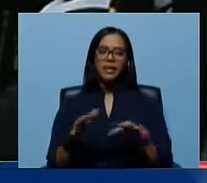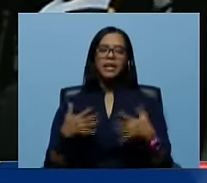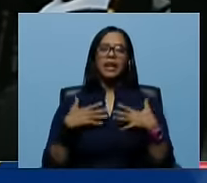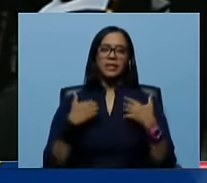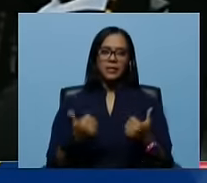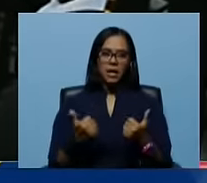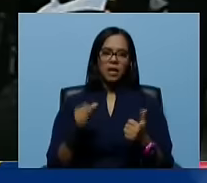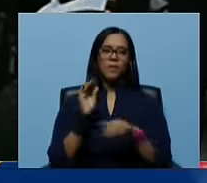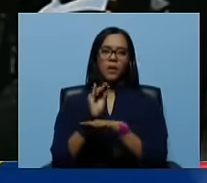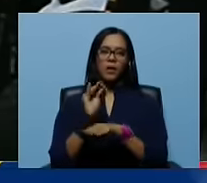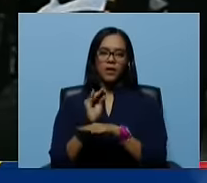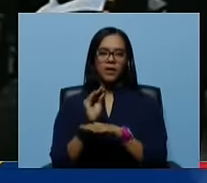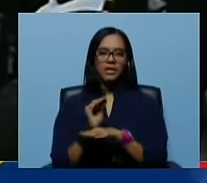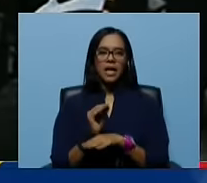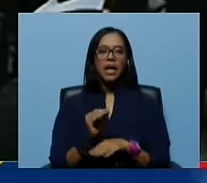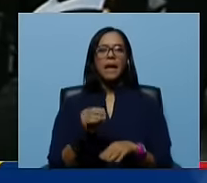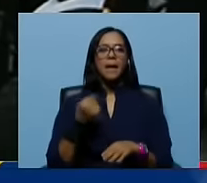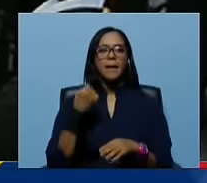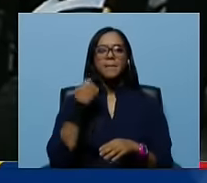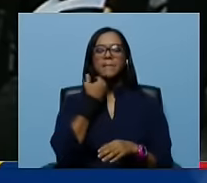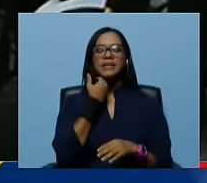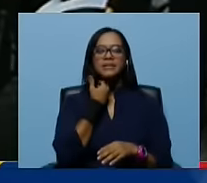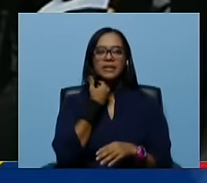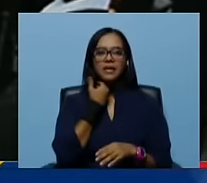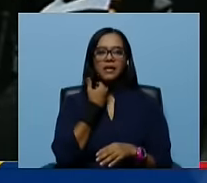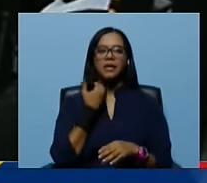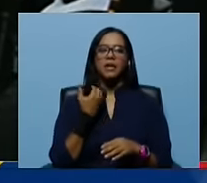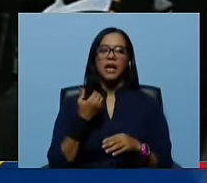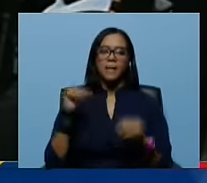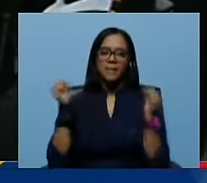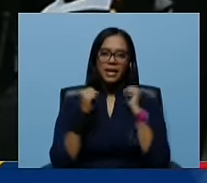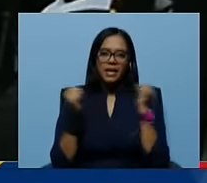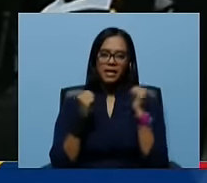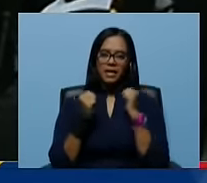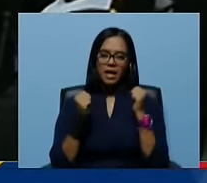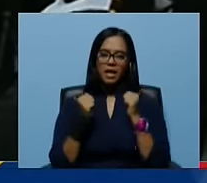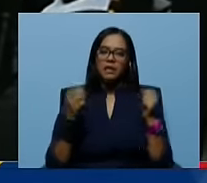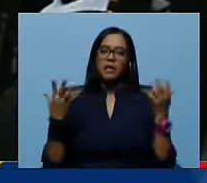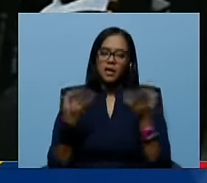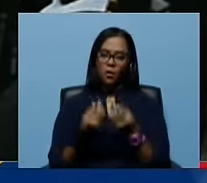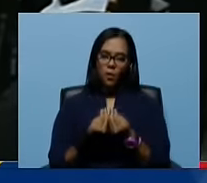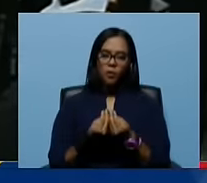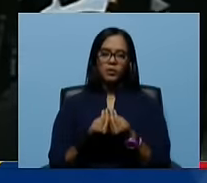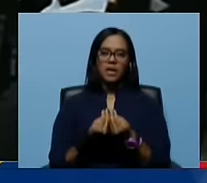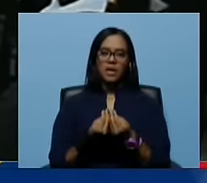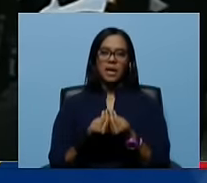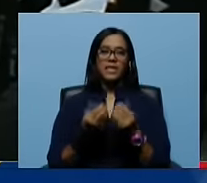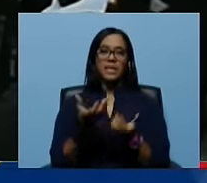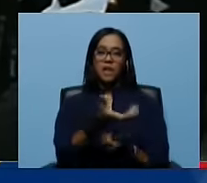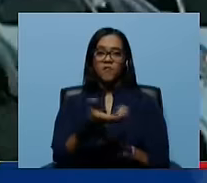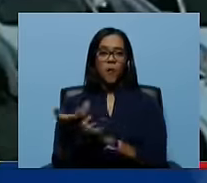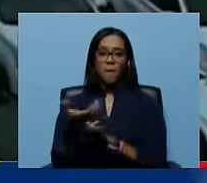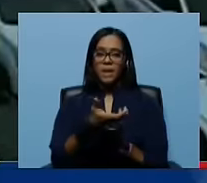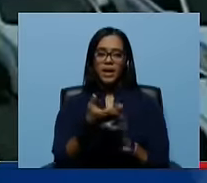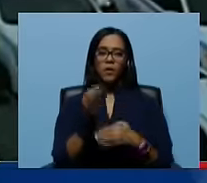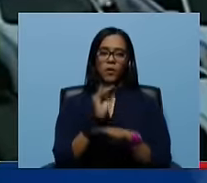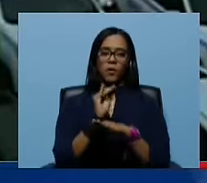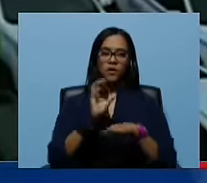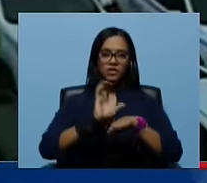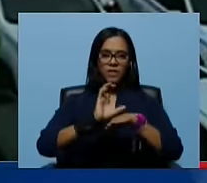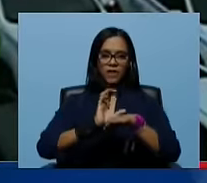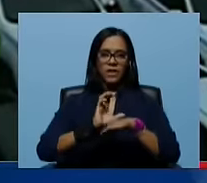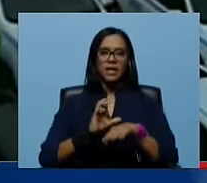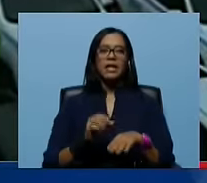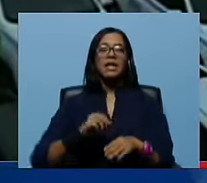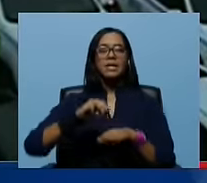rescate, protección y cuidado de pacientes en el Estado de Mérida, que de manera conjunta entre bomberos y protección civil y